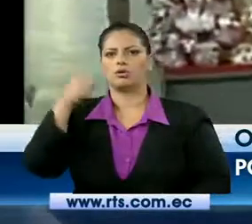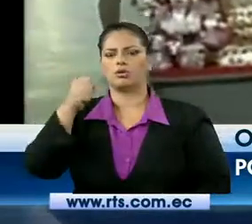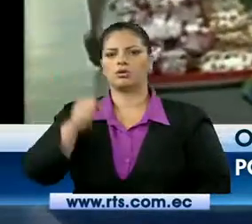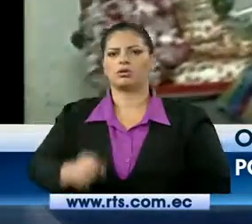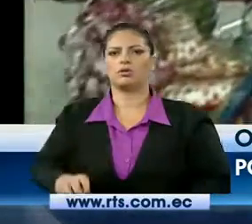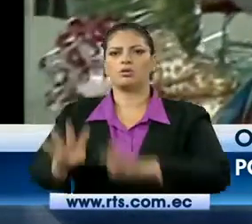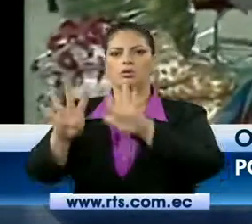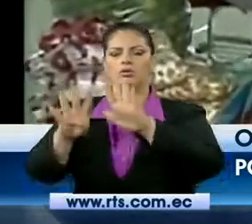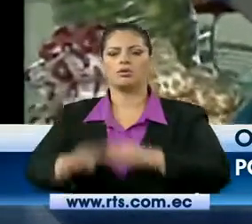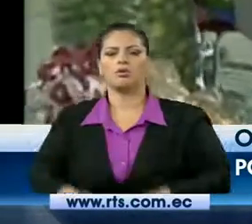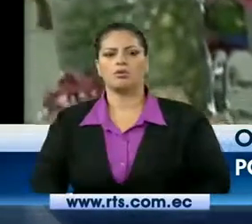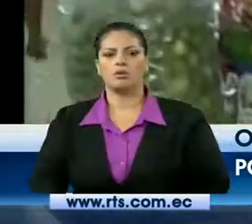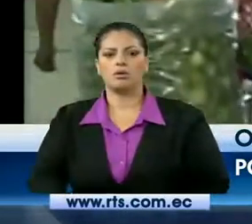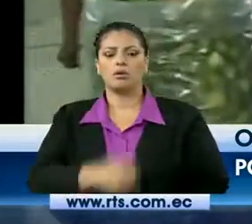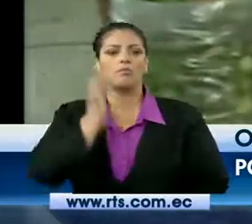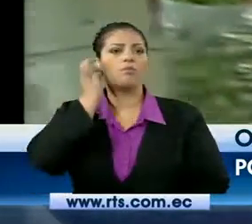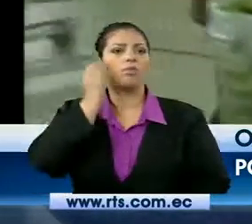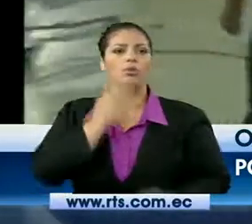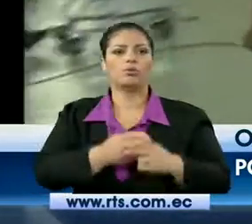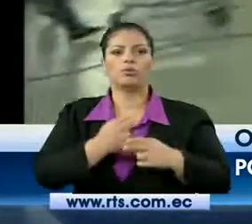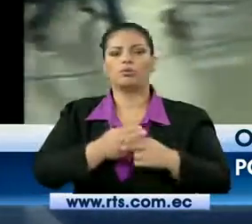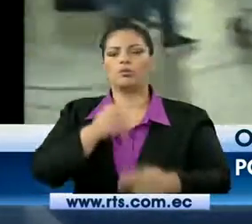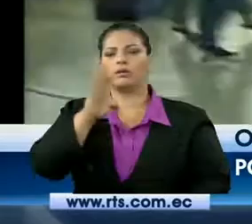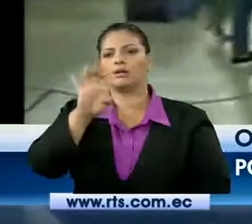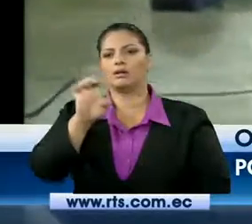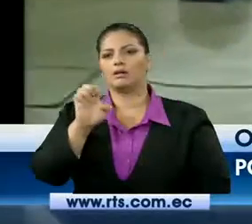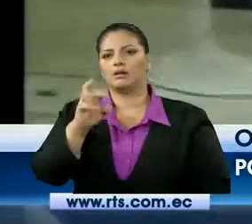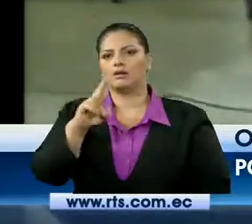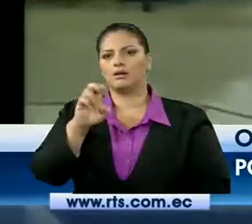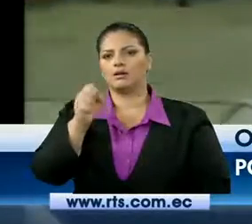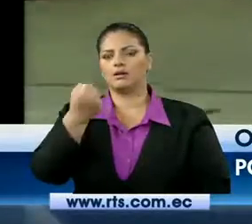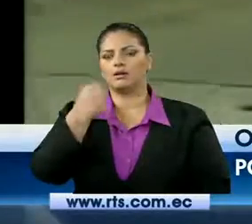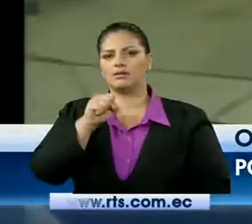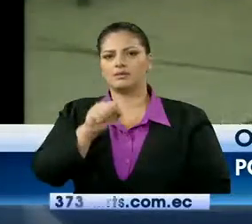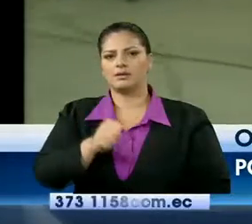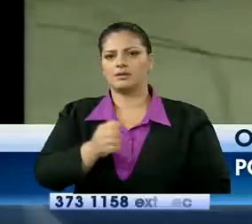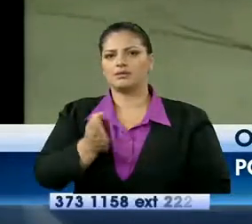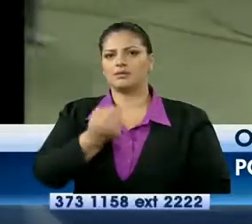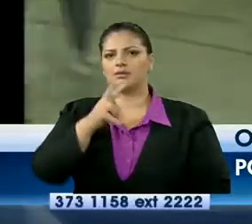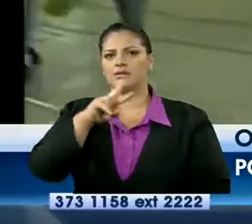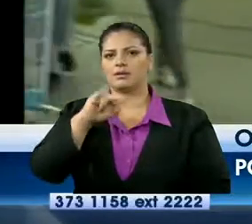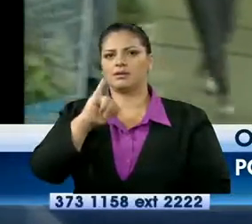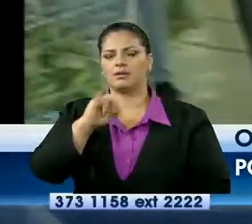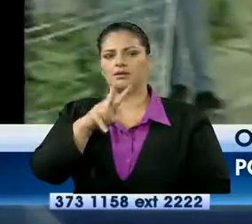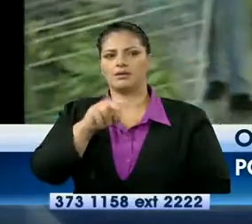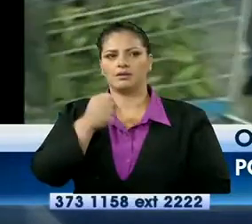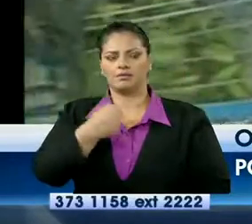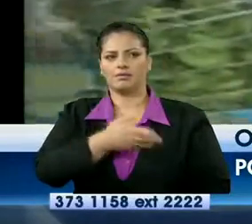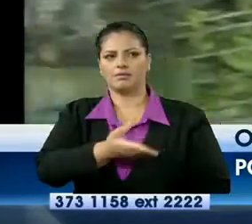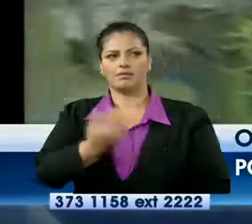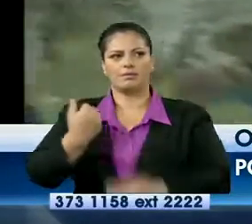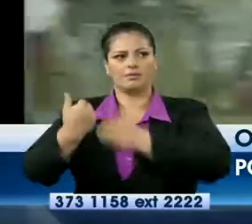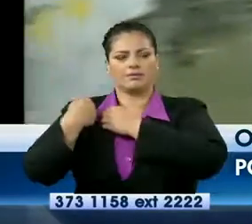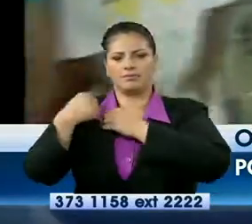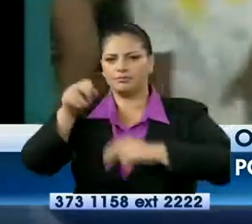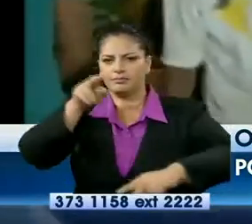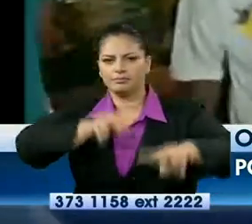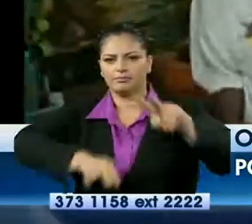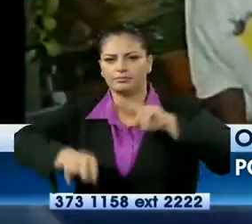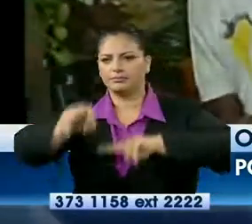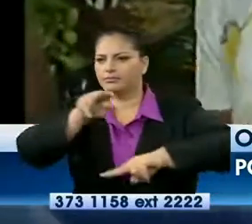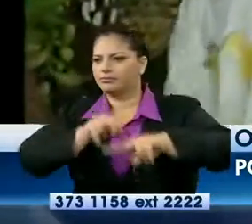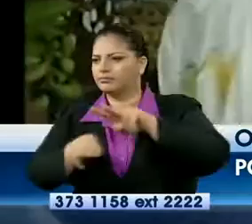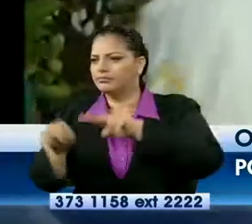Teresa Rivas. Aún no llega el intendente Luis García y es ella, esta funcionaria, quien está